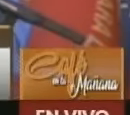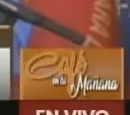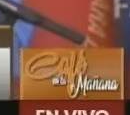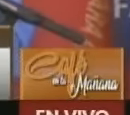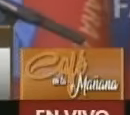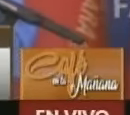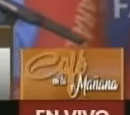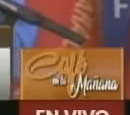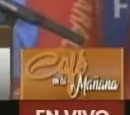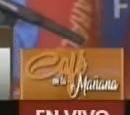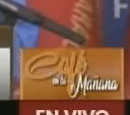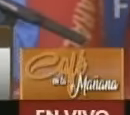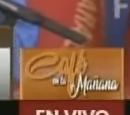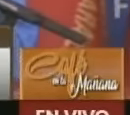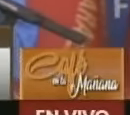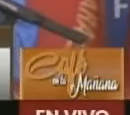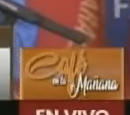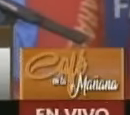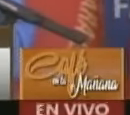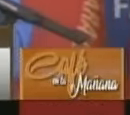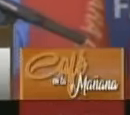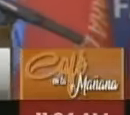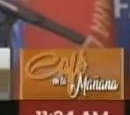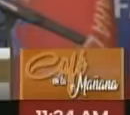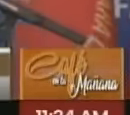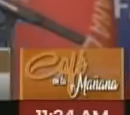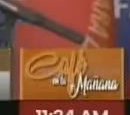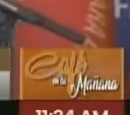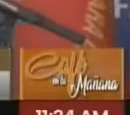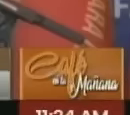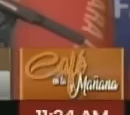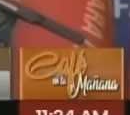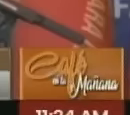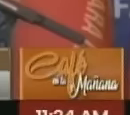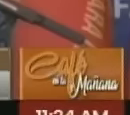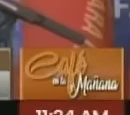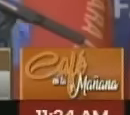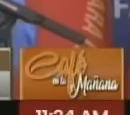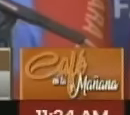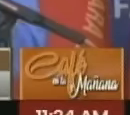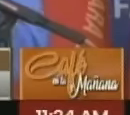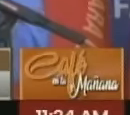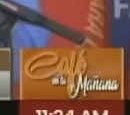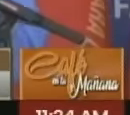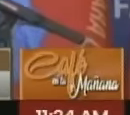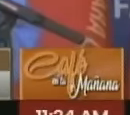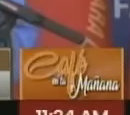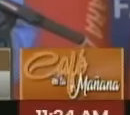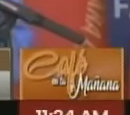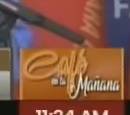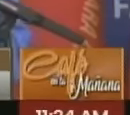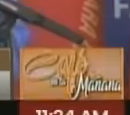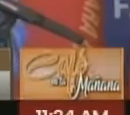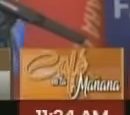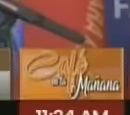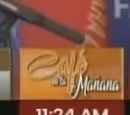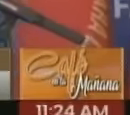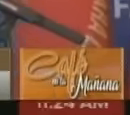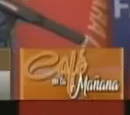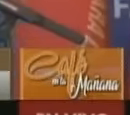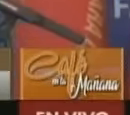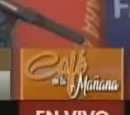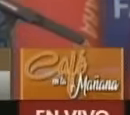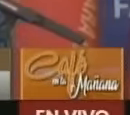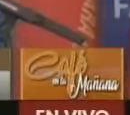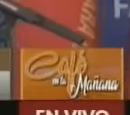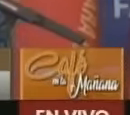sobre el Esequibo. Inmediatamente se activó la Fuerza Armada con el Consejo Nacional Electoral para